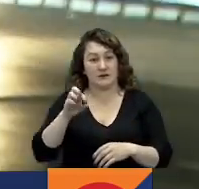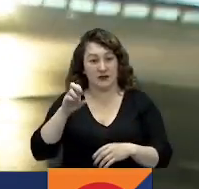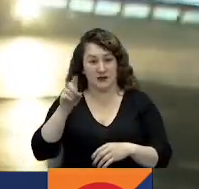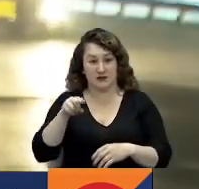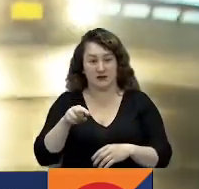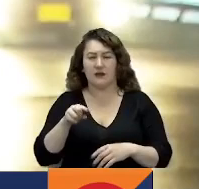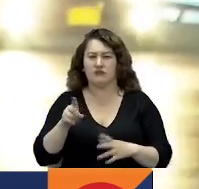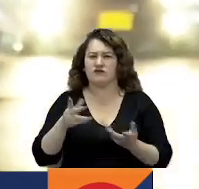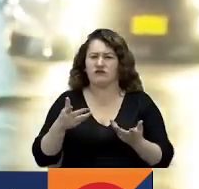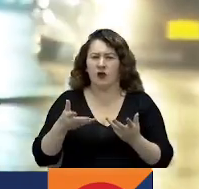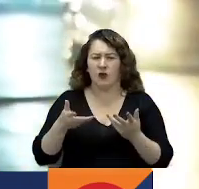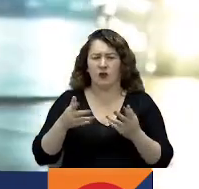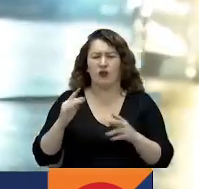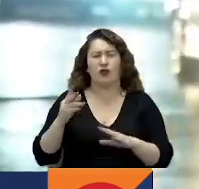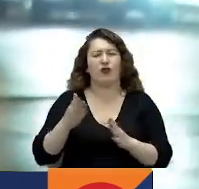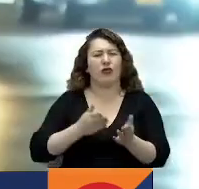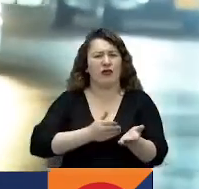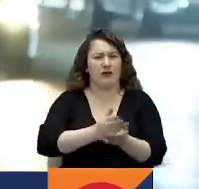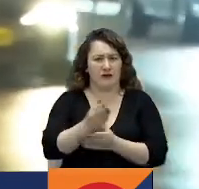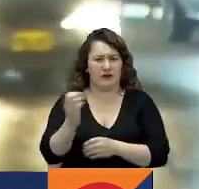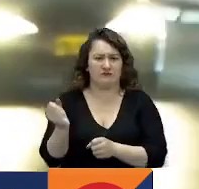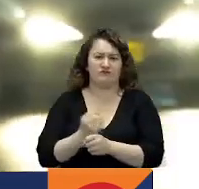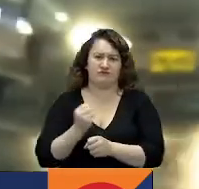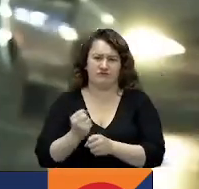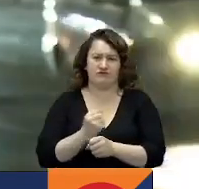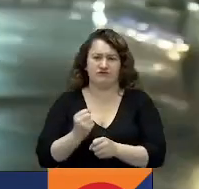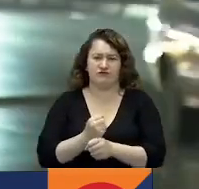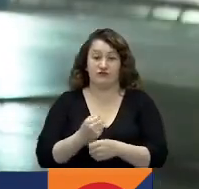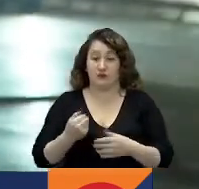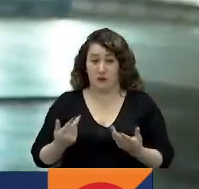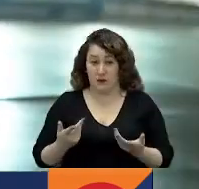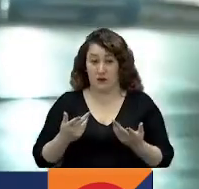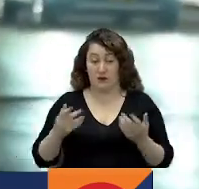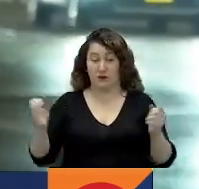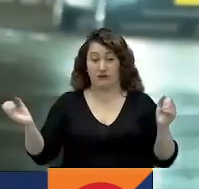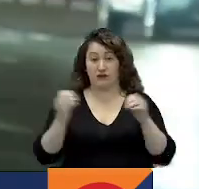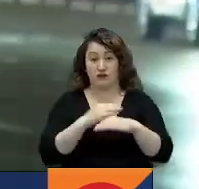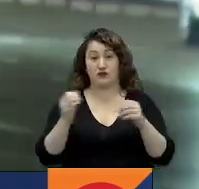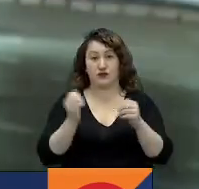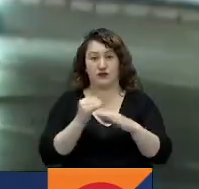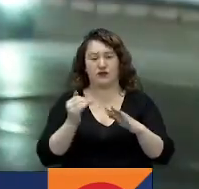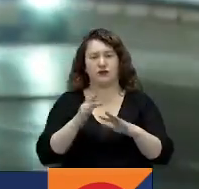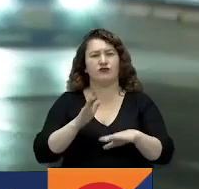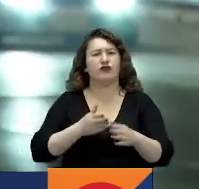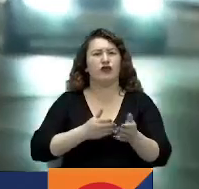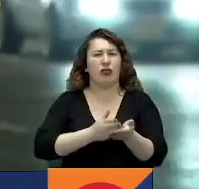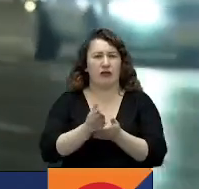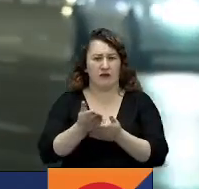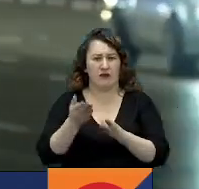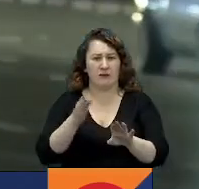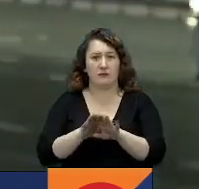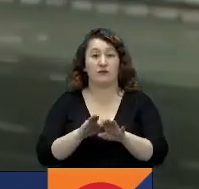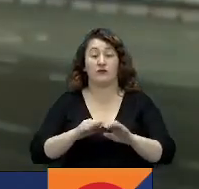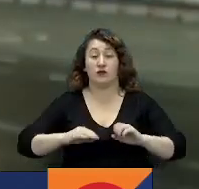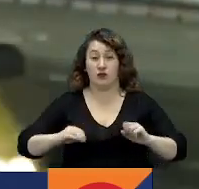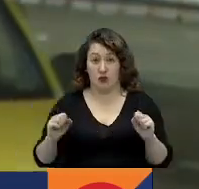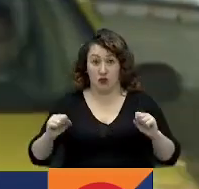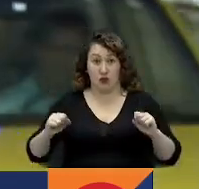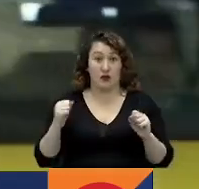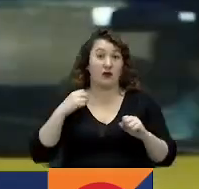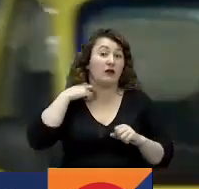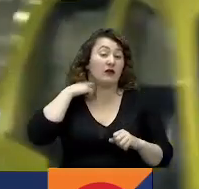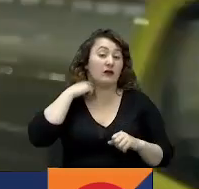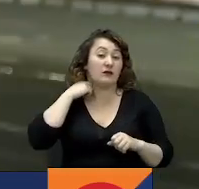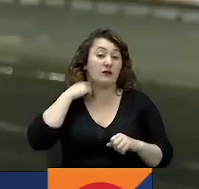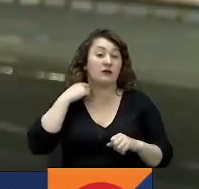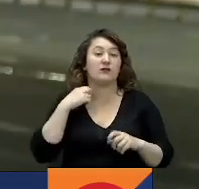ese trabajo de retirar estas rocas a la altura allí de este paso de la vía que tiene cerrado todavía la vía Girardot-Bogotá, por eso hay que tener paciencia